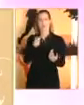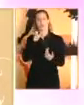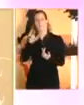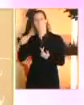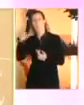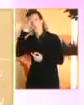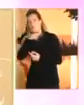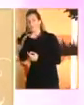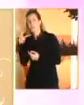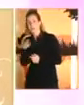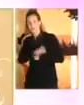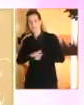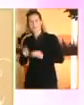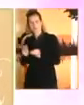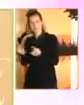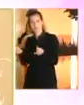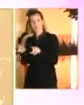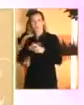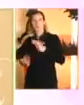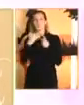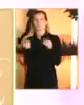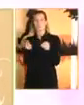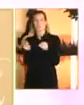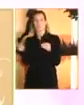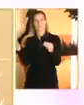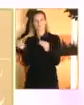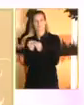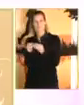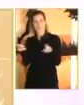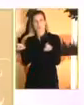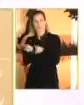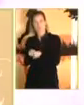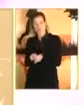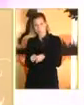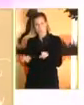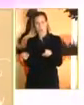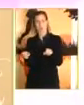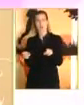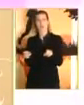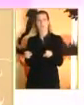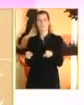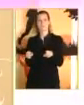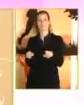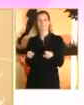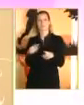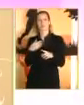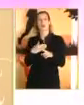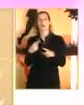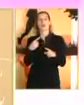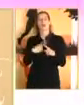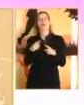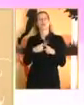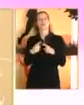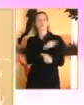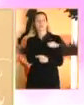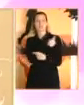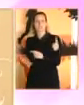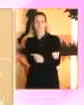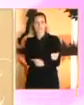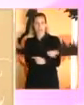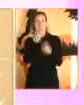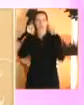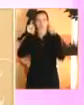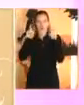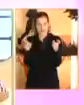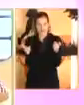poco ayudar, orientar a nivel educativo, a nivel sanitario, lo que necesiten. Que no se sientan tan solos en este camino.